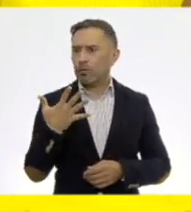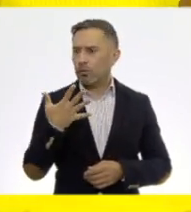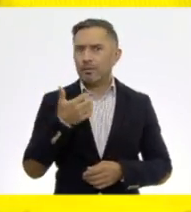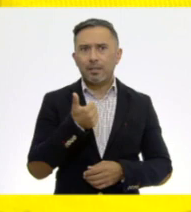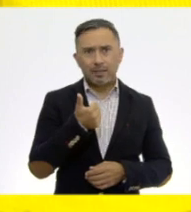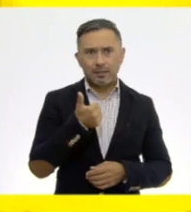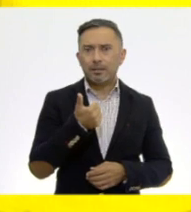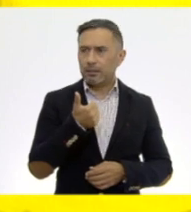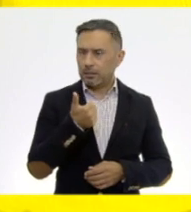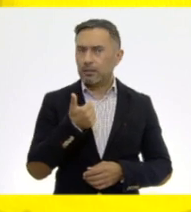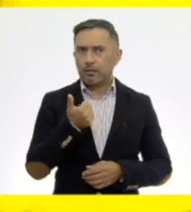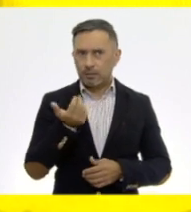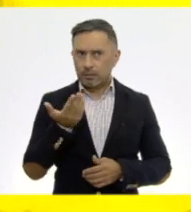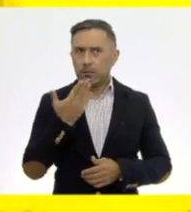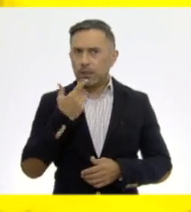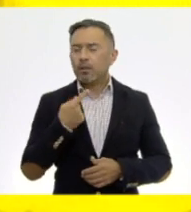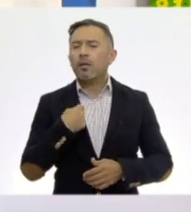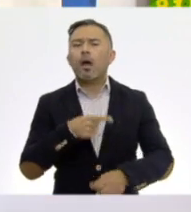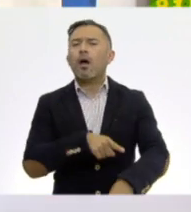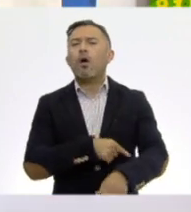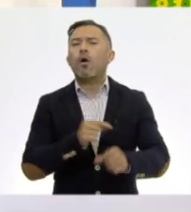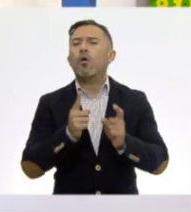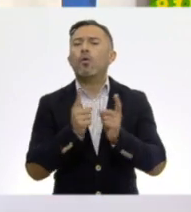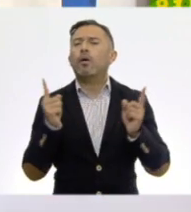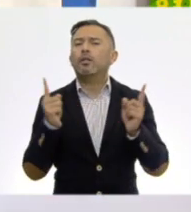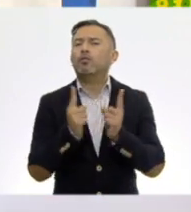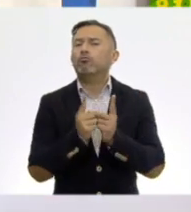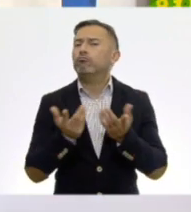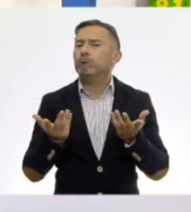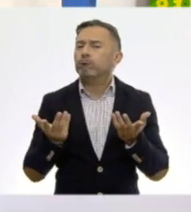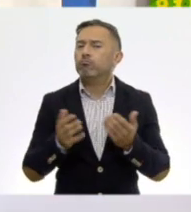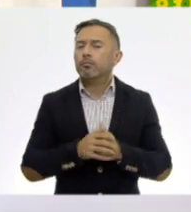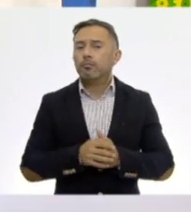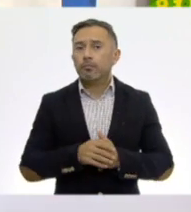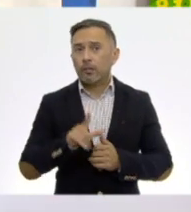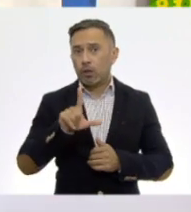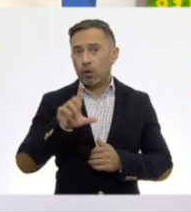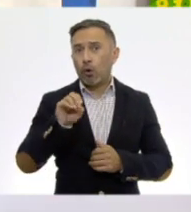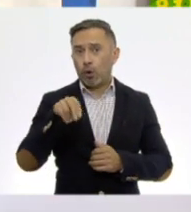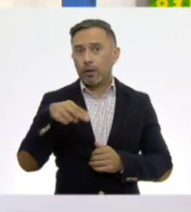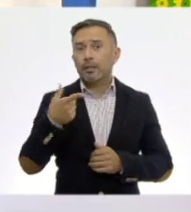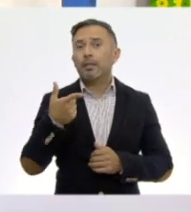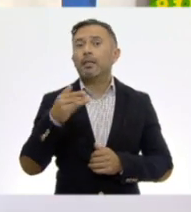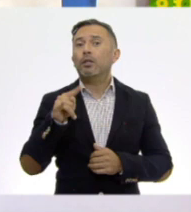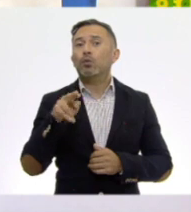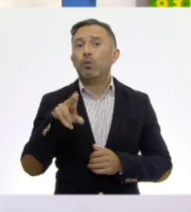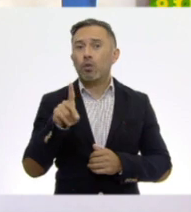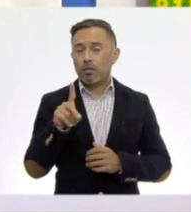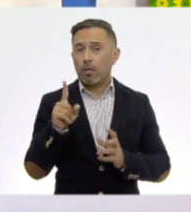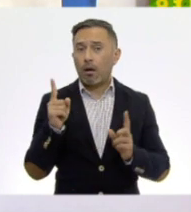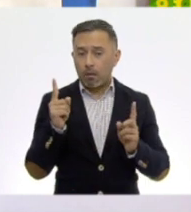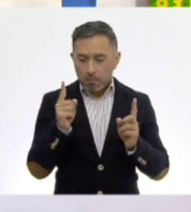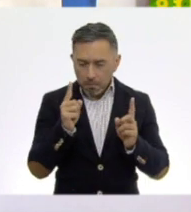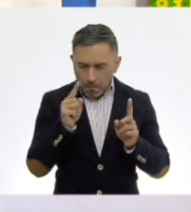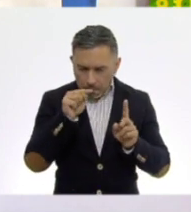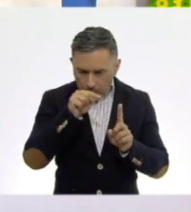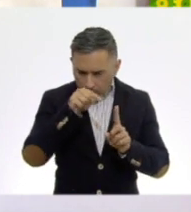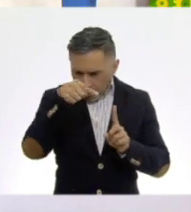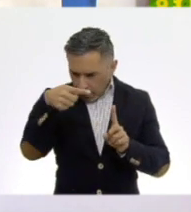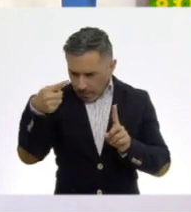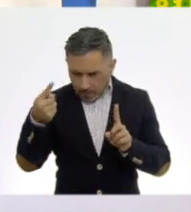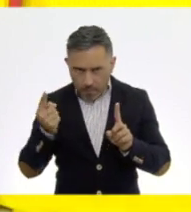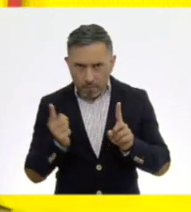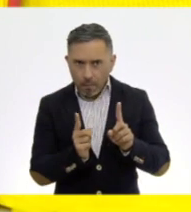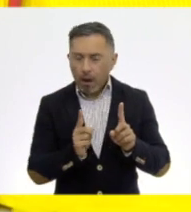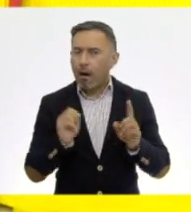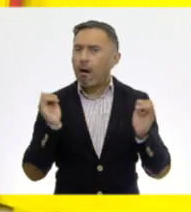1, 2, 3, 4, 5 y 6 aristas. 6. ¿Y cómo es su longitud de esas aristas? La longitud es exactamente igual. ¿Y